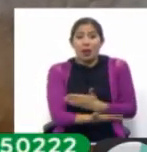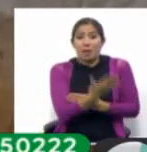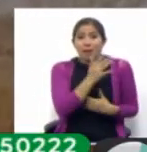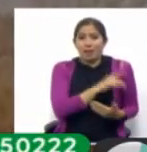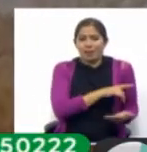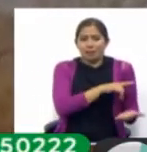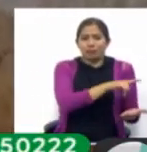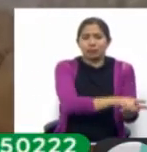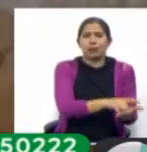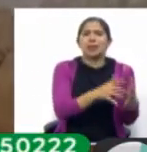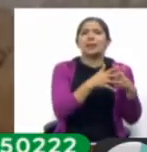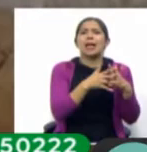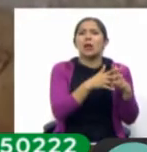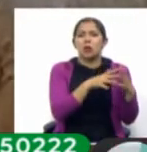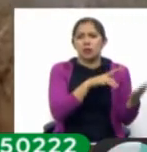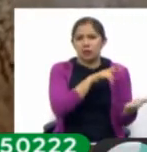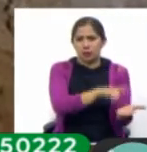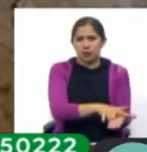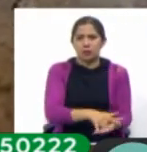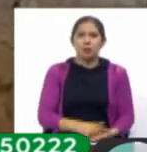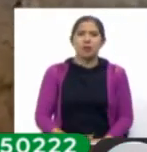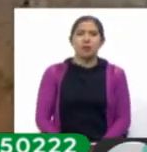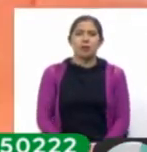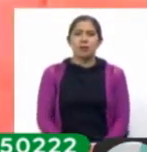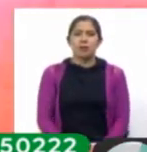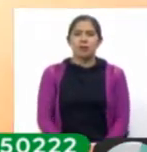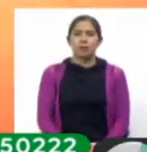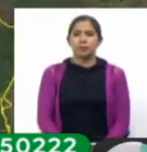viernes procedente de Estados Unidos.